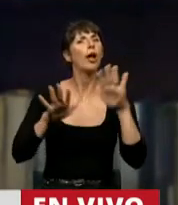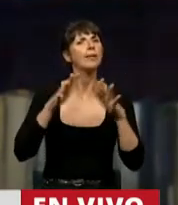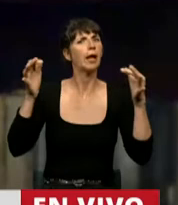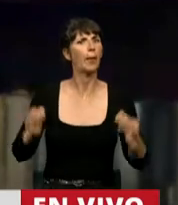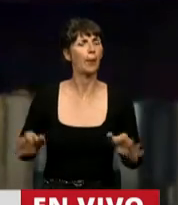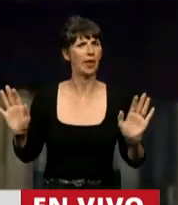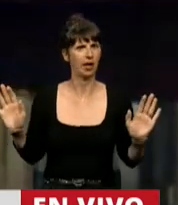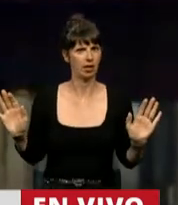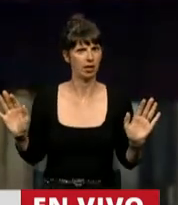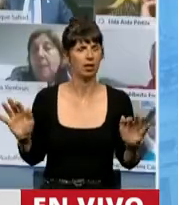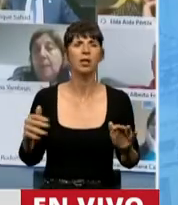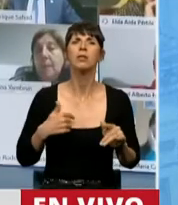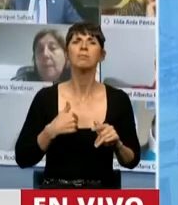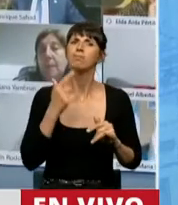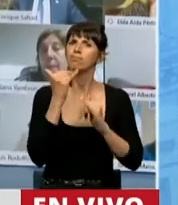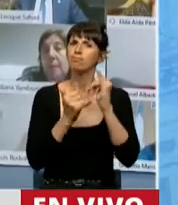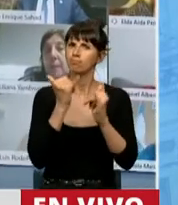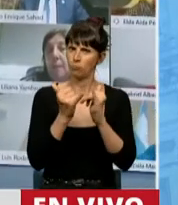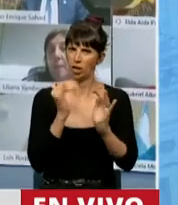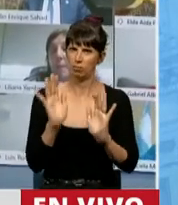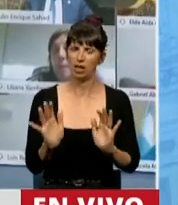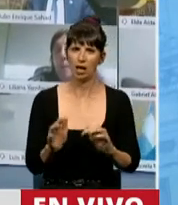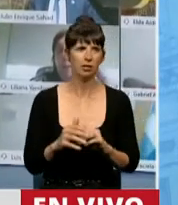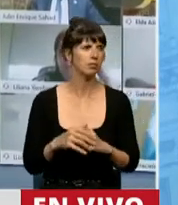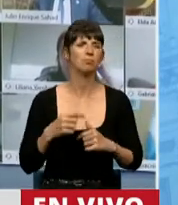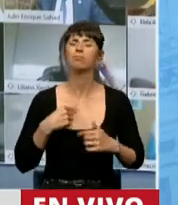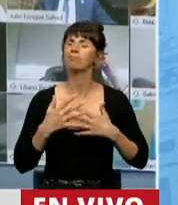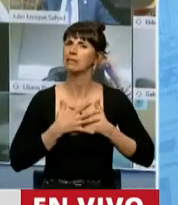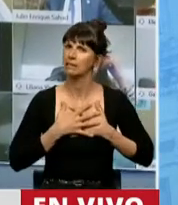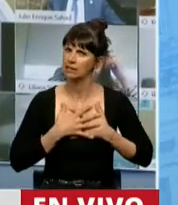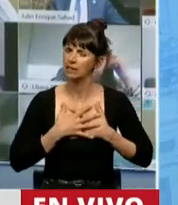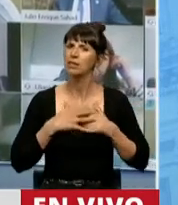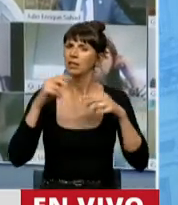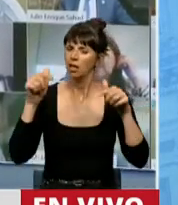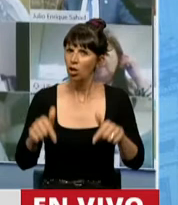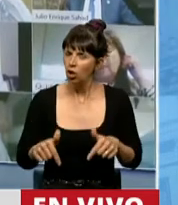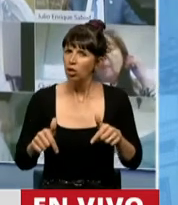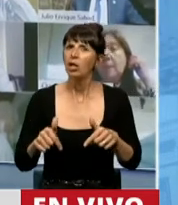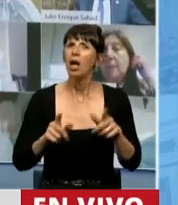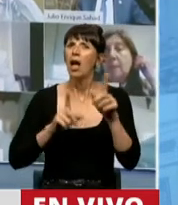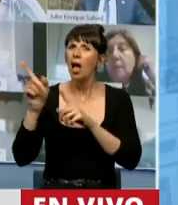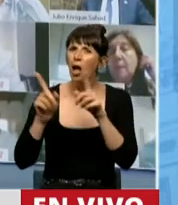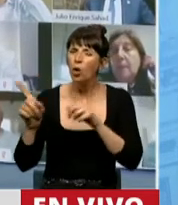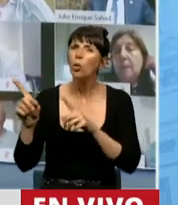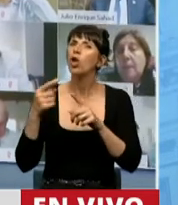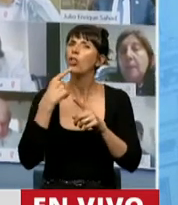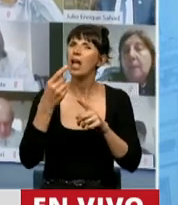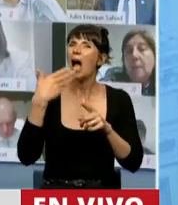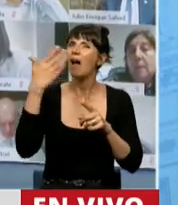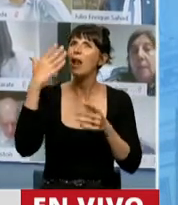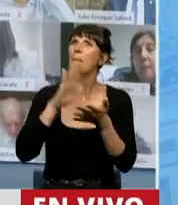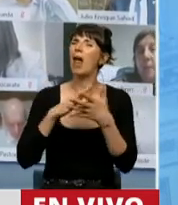Y la voy a sustanciar rápidamente. Yo lamento muchísimo que quienes expresan hoy defendiendo la